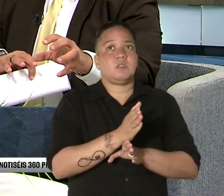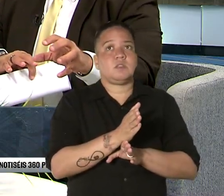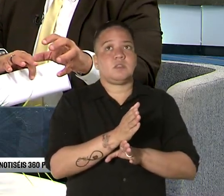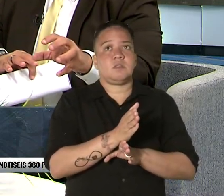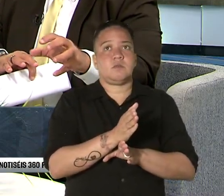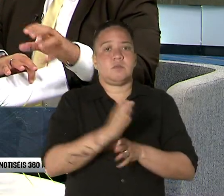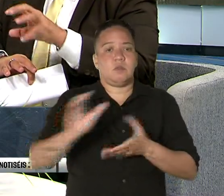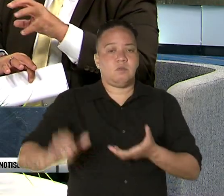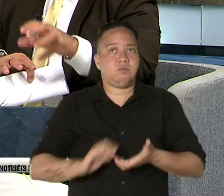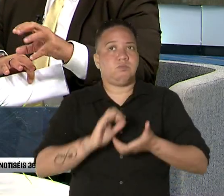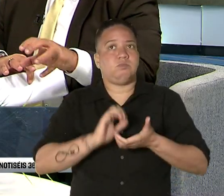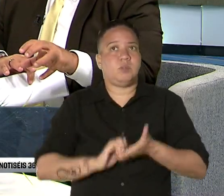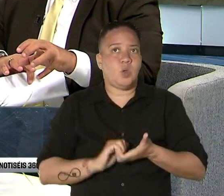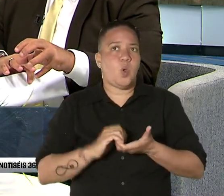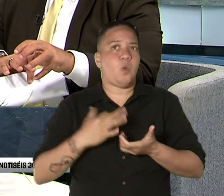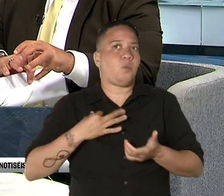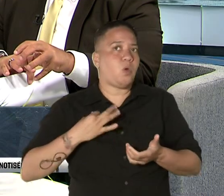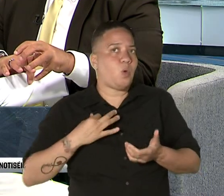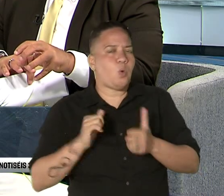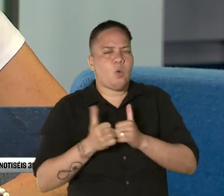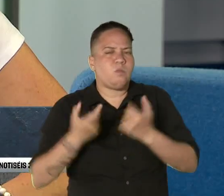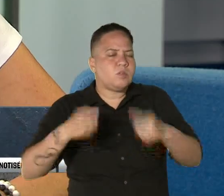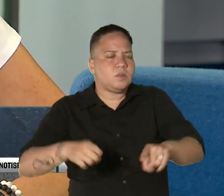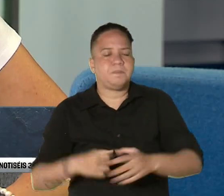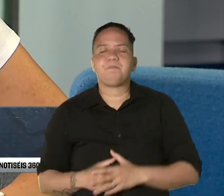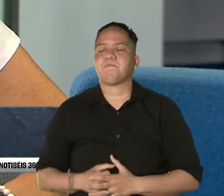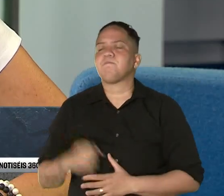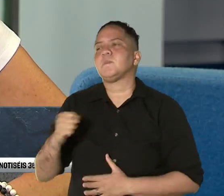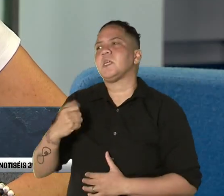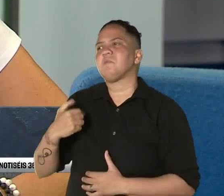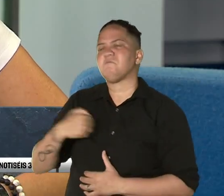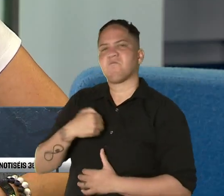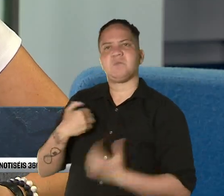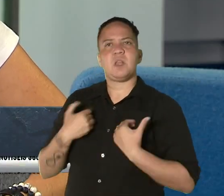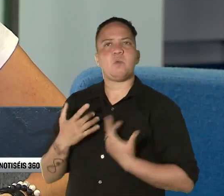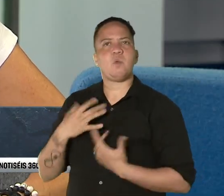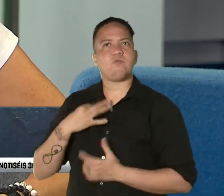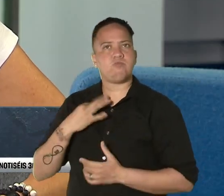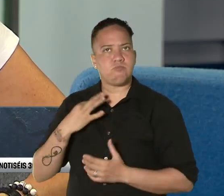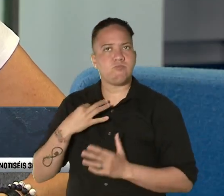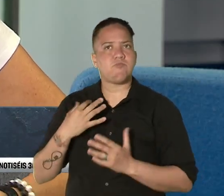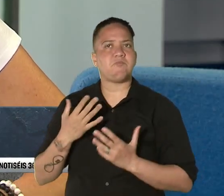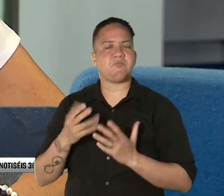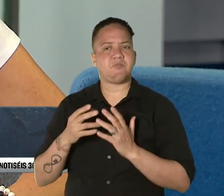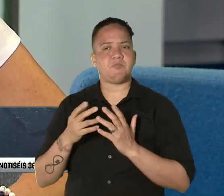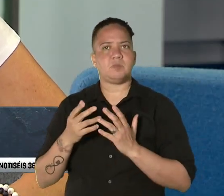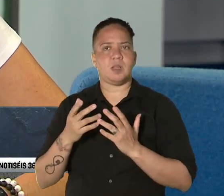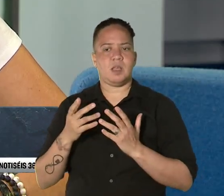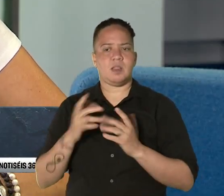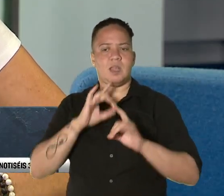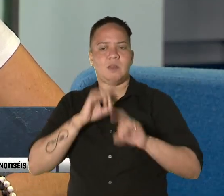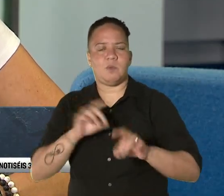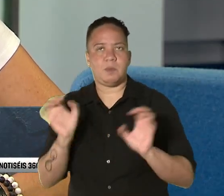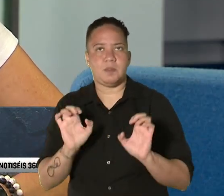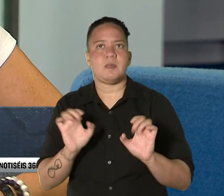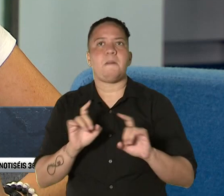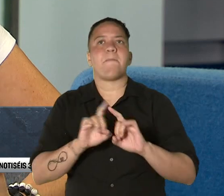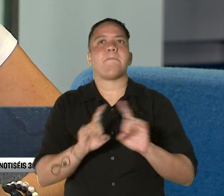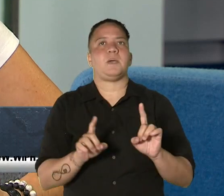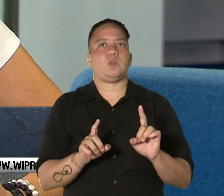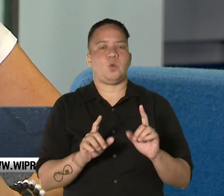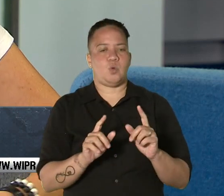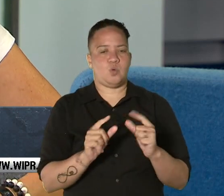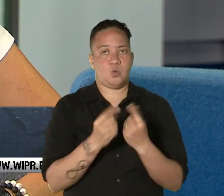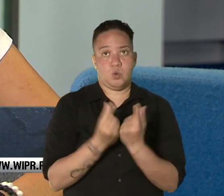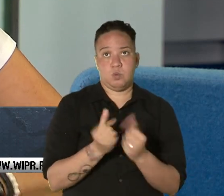la parte de voluntariedad o cómo se si nosotros tenemos voluntarios que nos ayudan sobre todo cuando estamos respondiendo emergencias pero sí tenemos también un